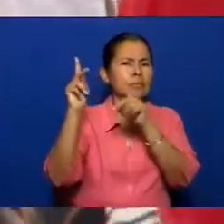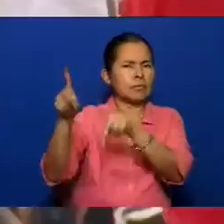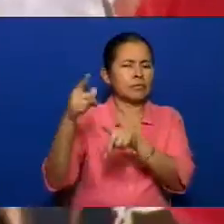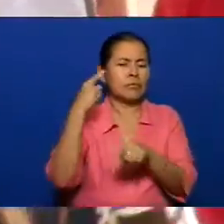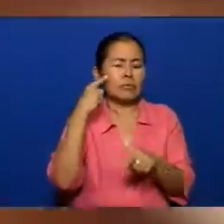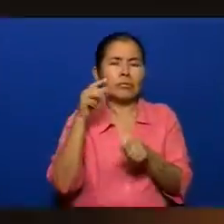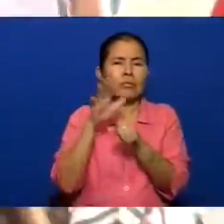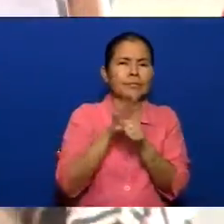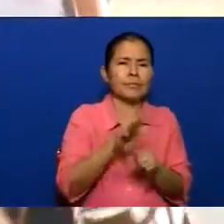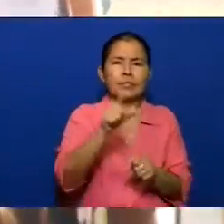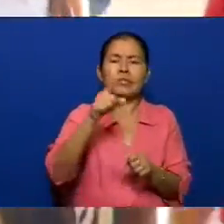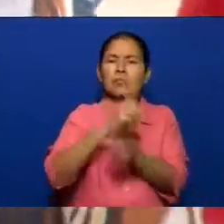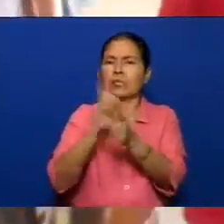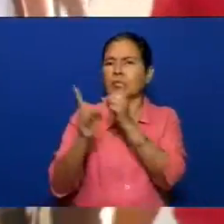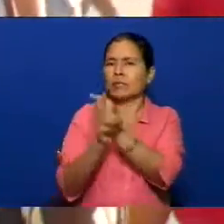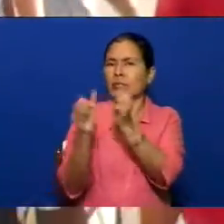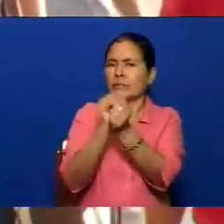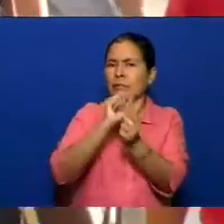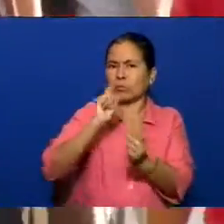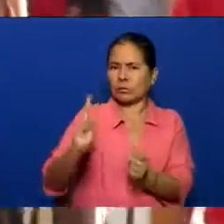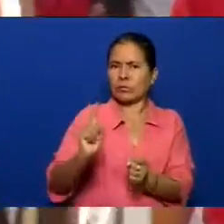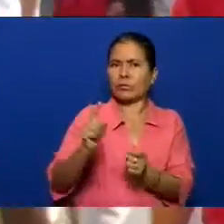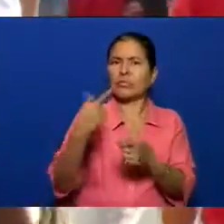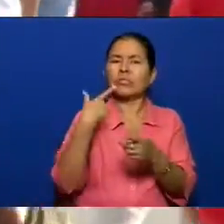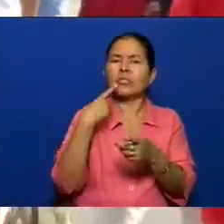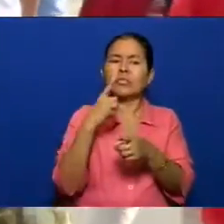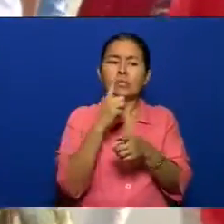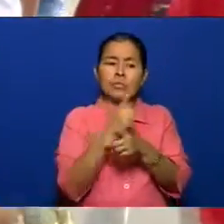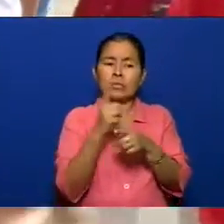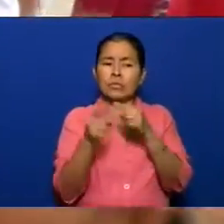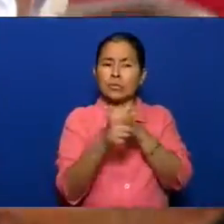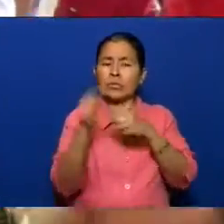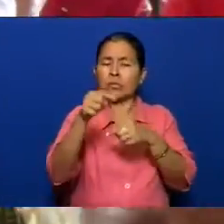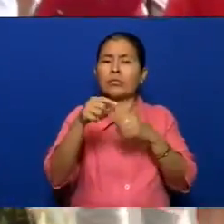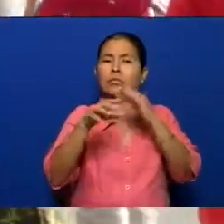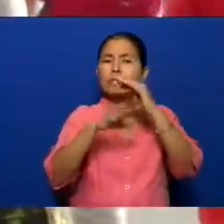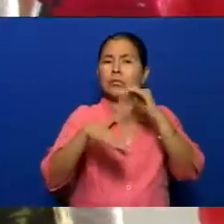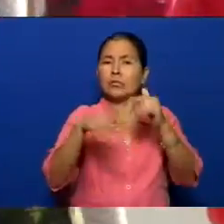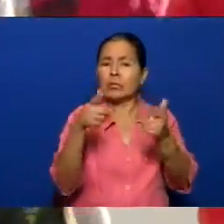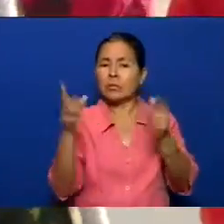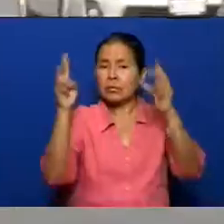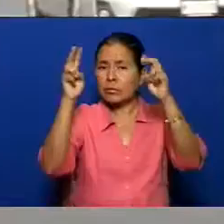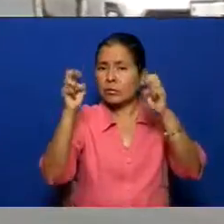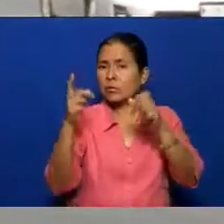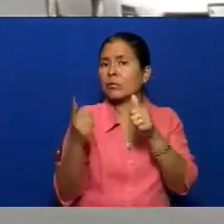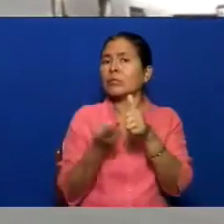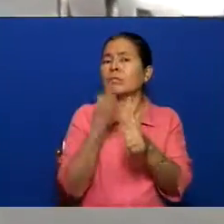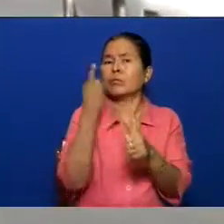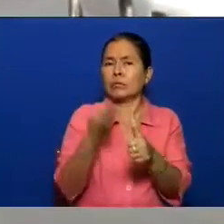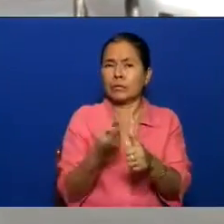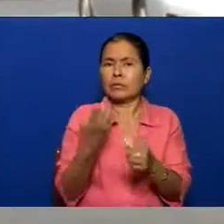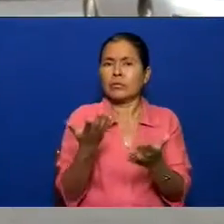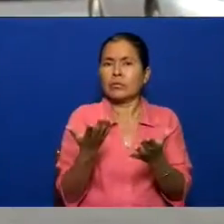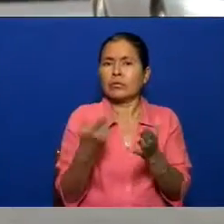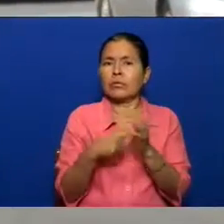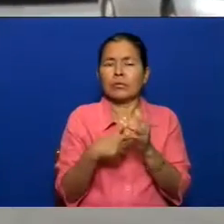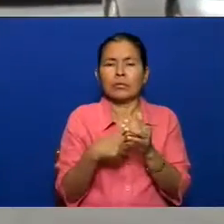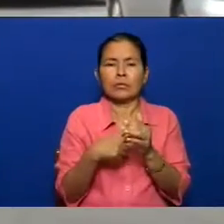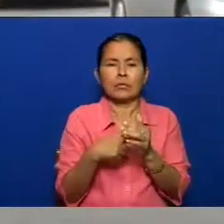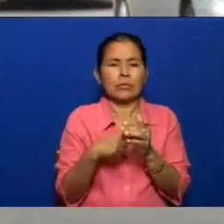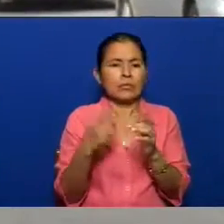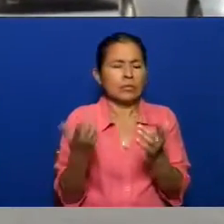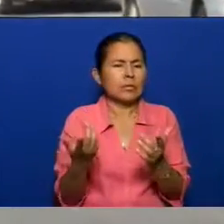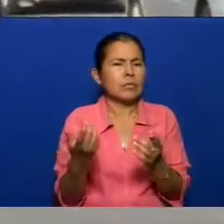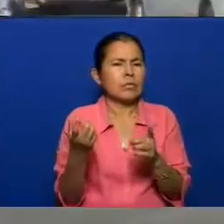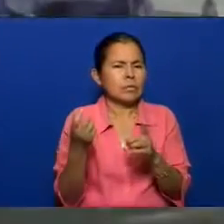sociedad dialogue sobre estos temas primero y busque un cambio después. ¿Es posible, diputado, educar sin violencia?